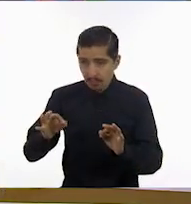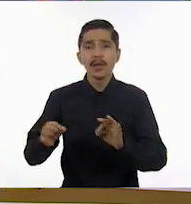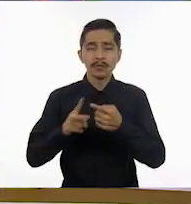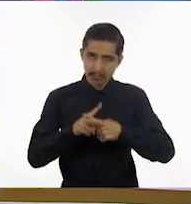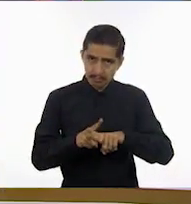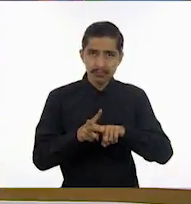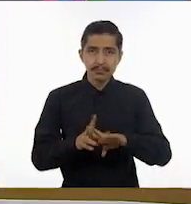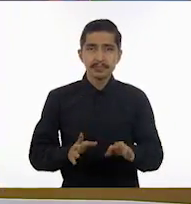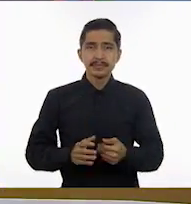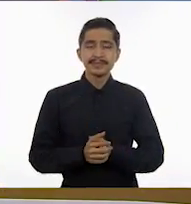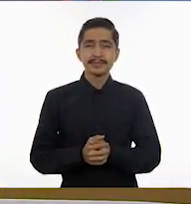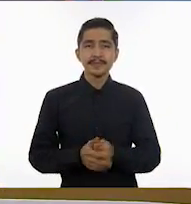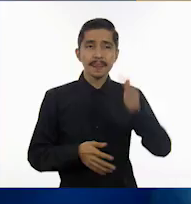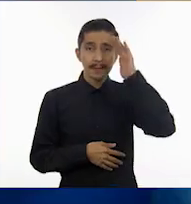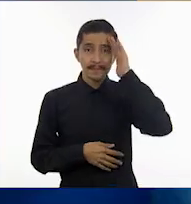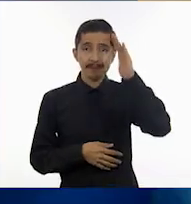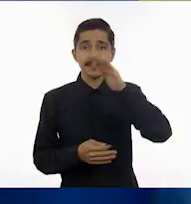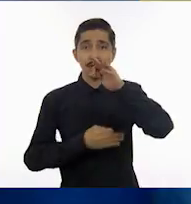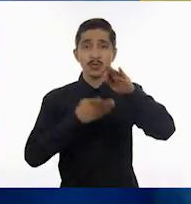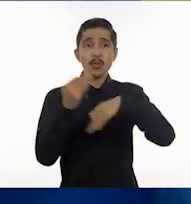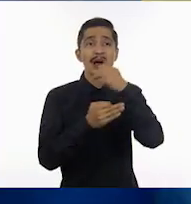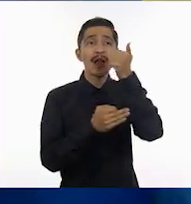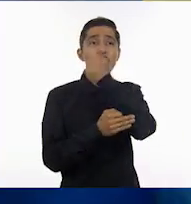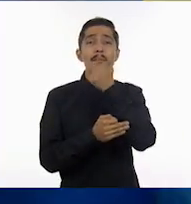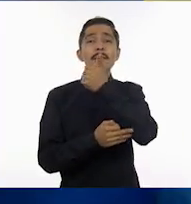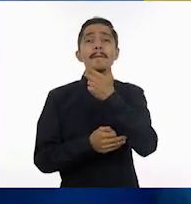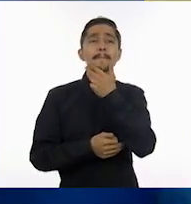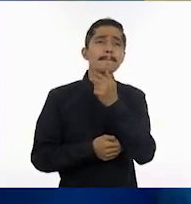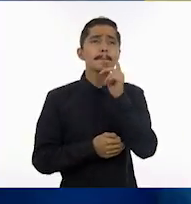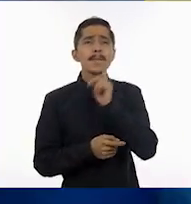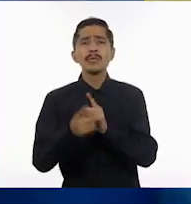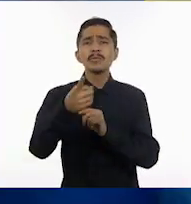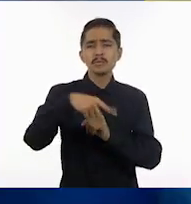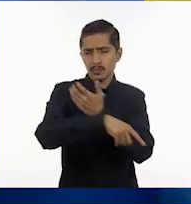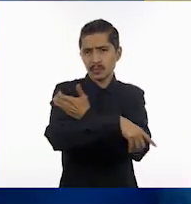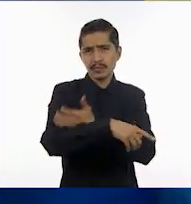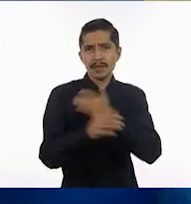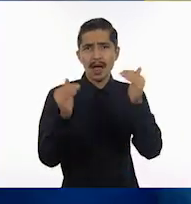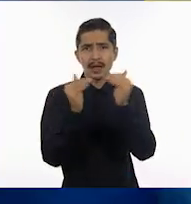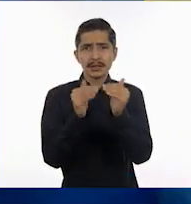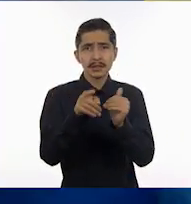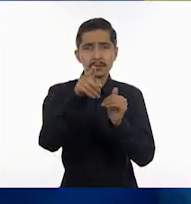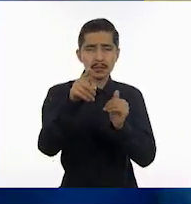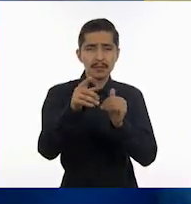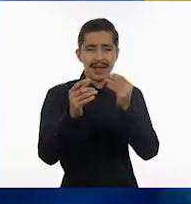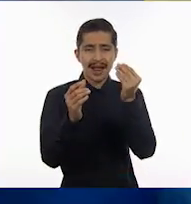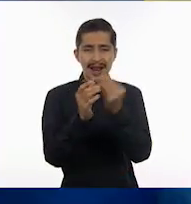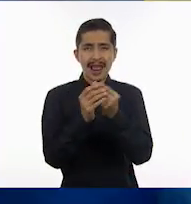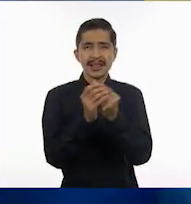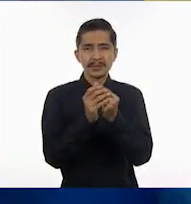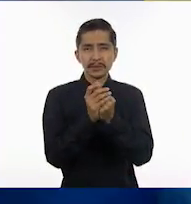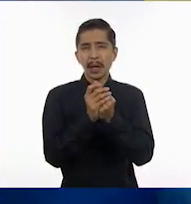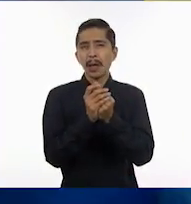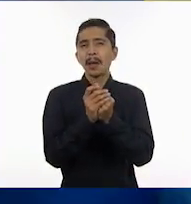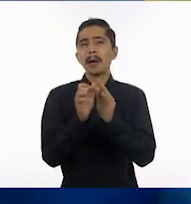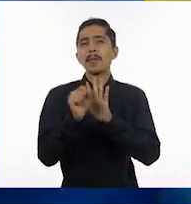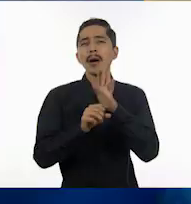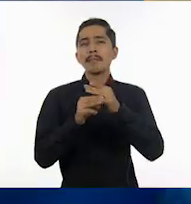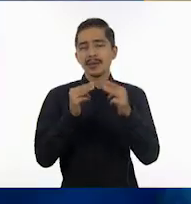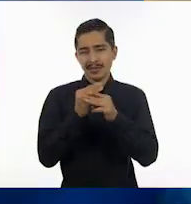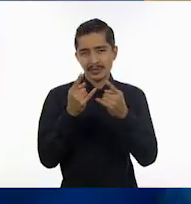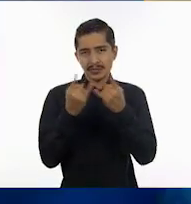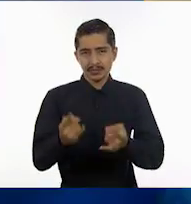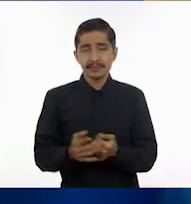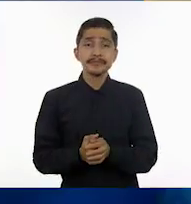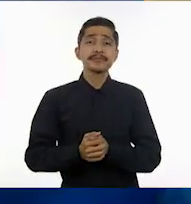comencemos. Hola a todas las alumnas y los alumnos que nos acompañan desde casa en una clase más de la asignatura de historia. El día